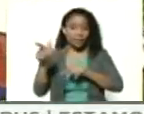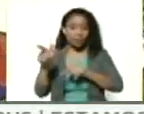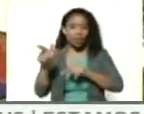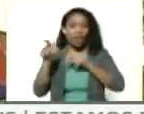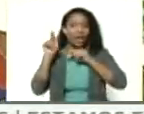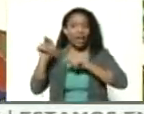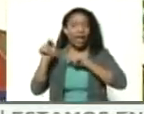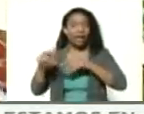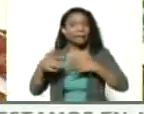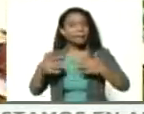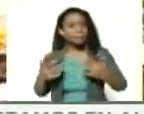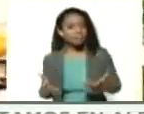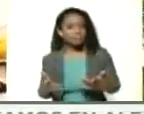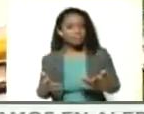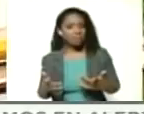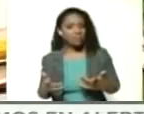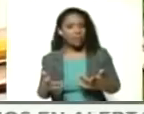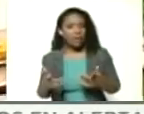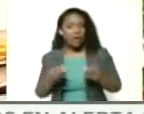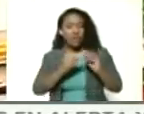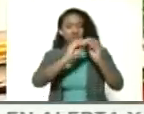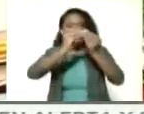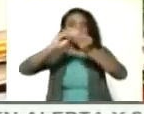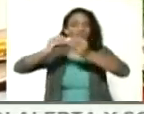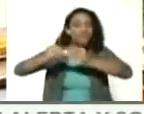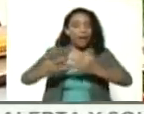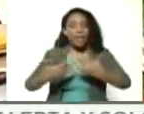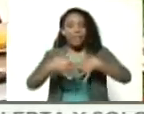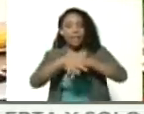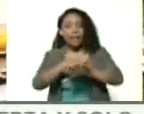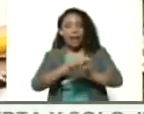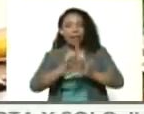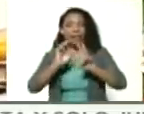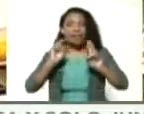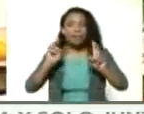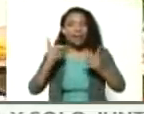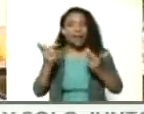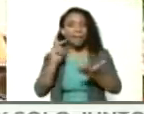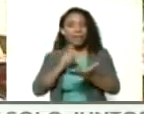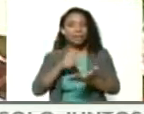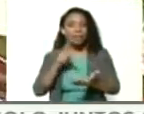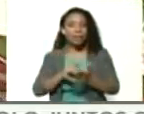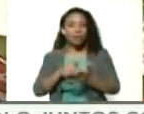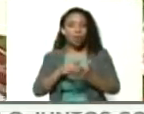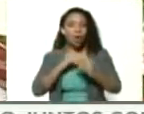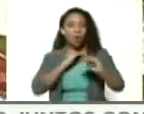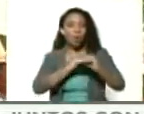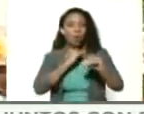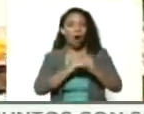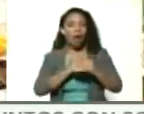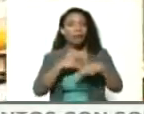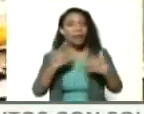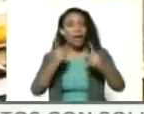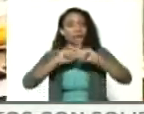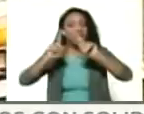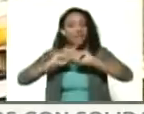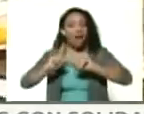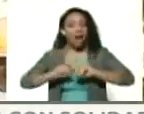es la reconstrucción integral de hechos que son protagonizados simultáneamente por